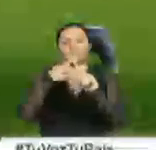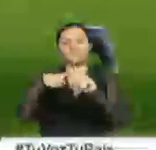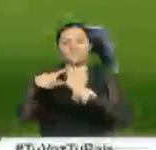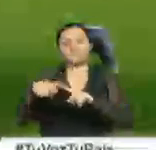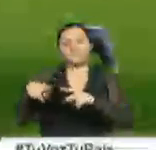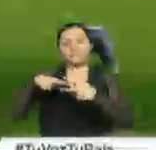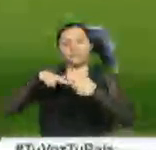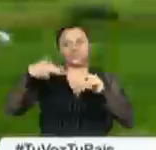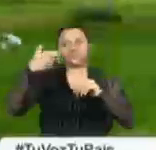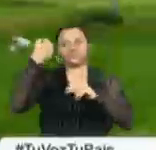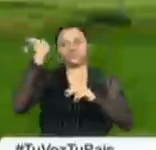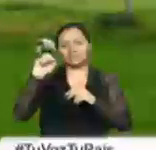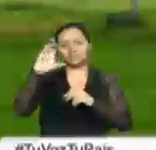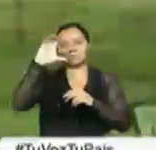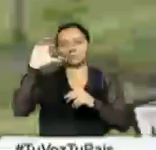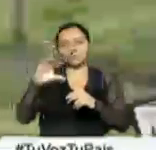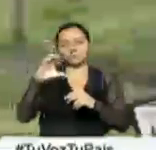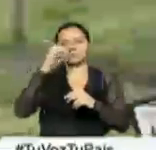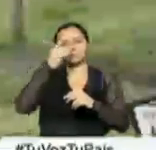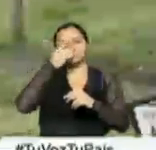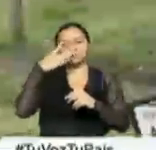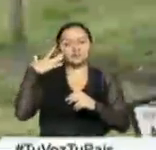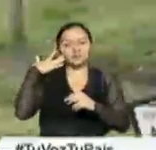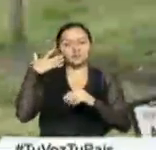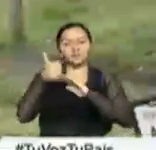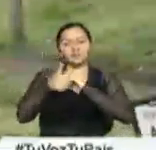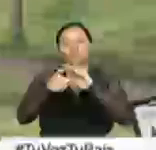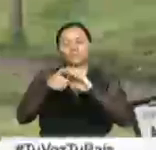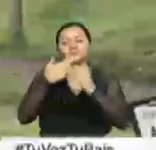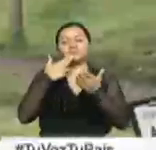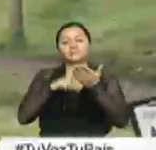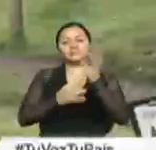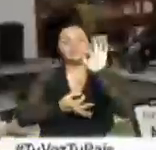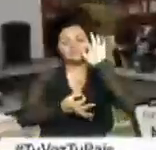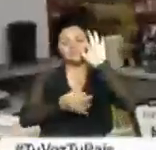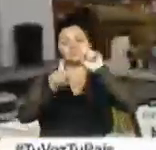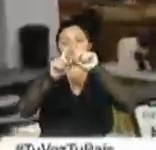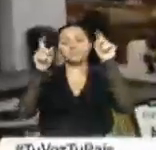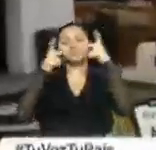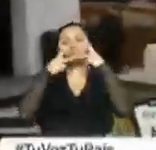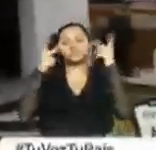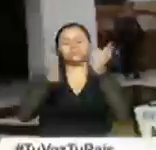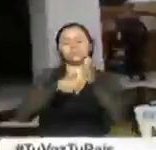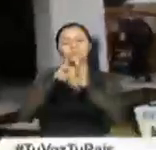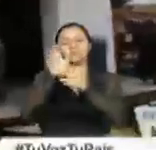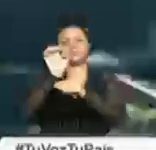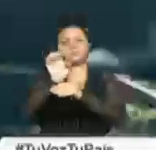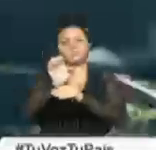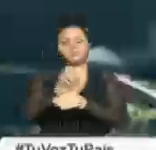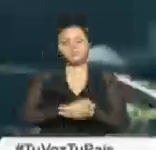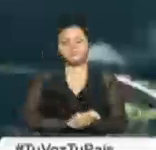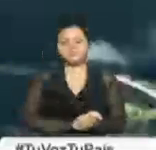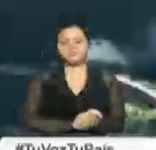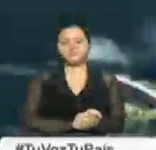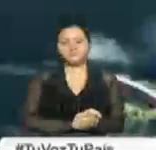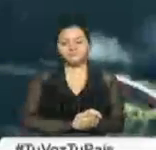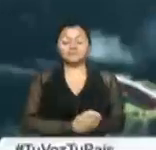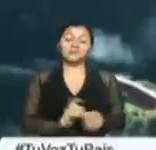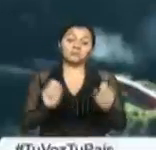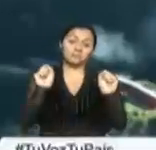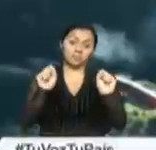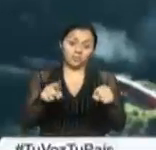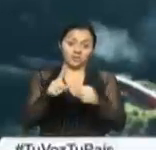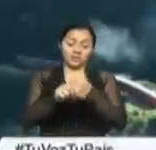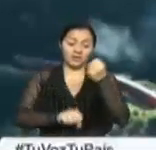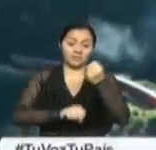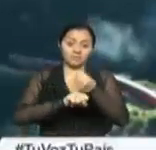diversas regiones de nuestro país, según explicó en un comunicado la empresa pública Ferrocarriles del Ecuador. Usted puede